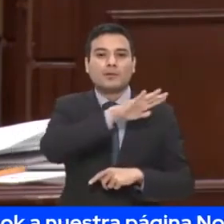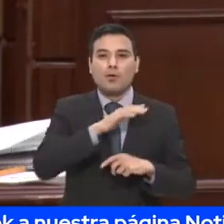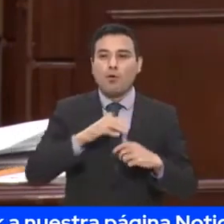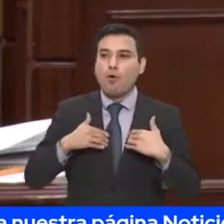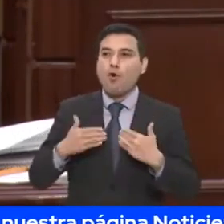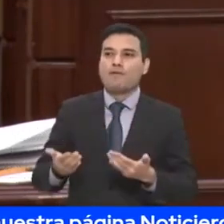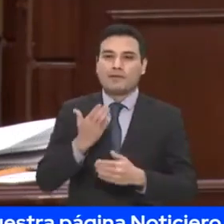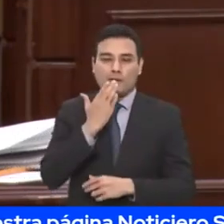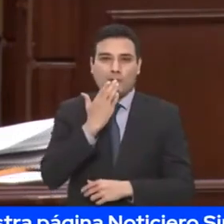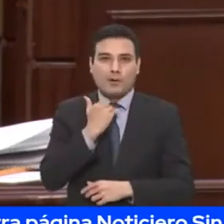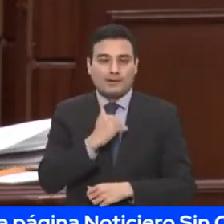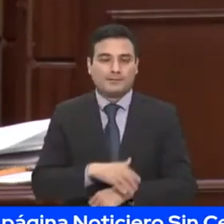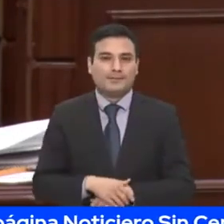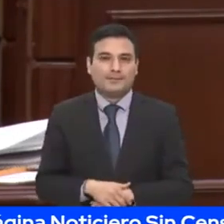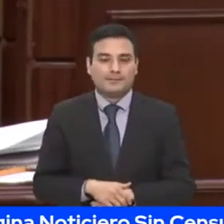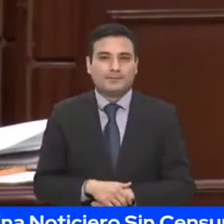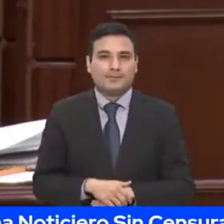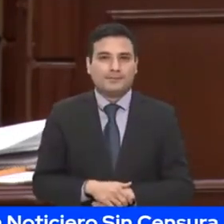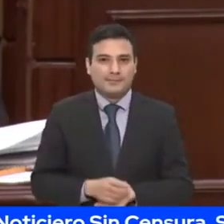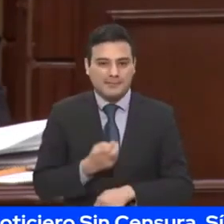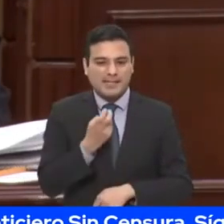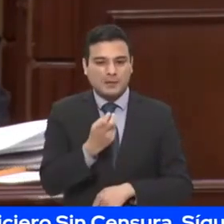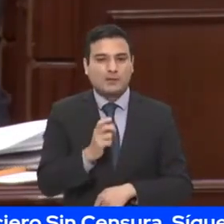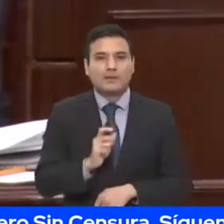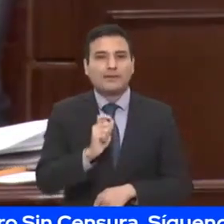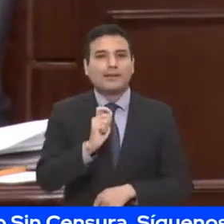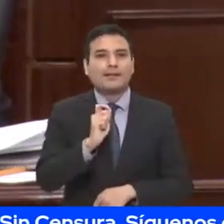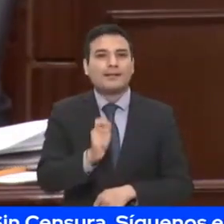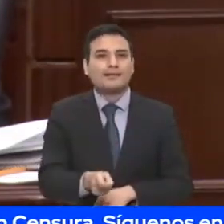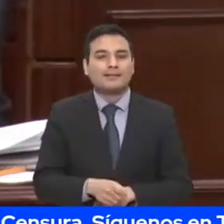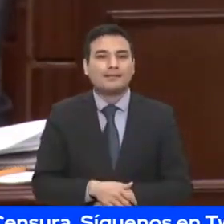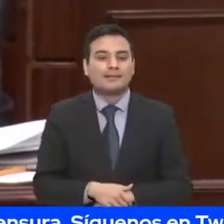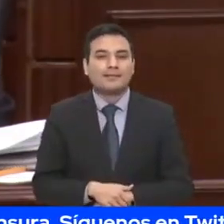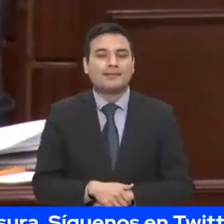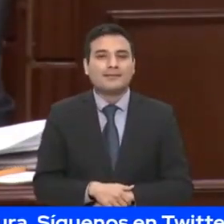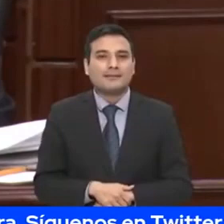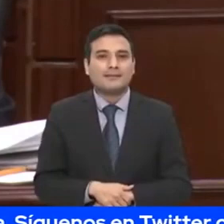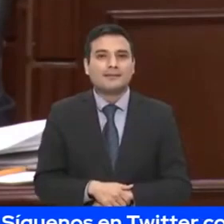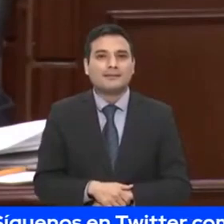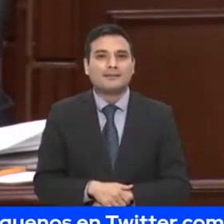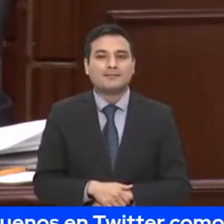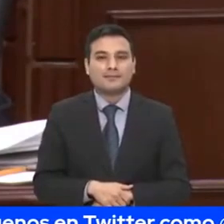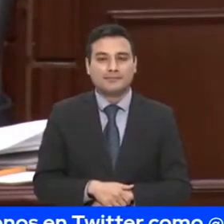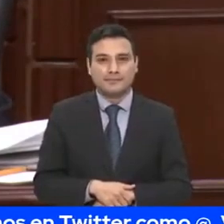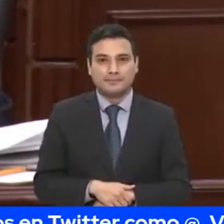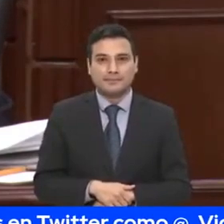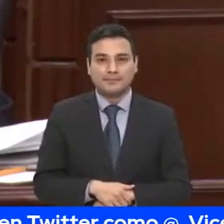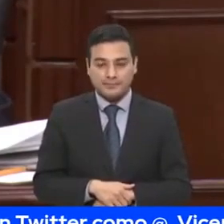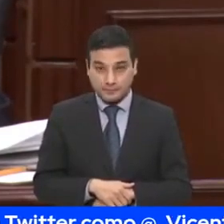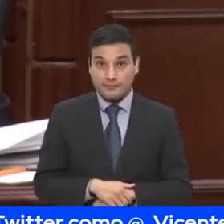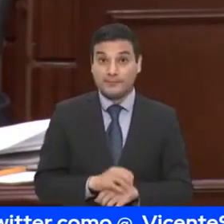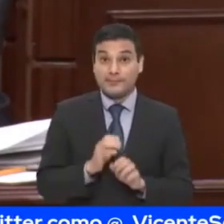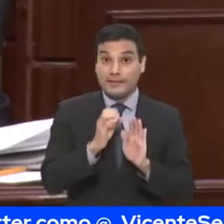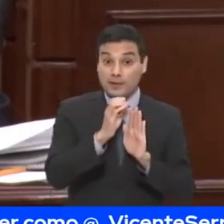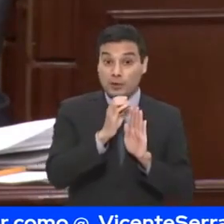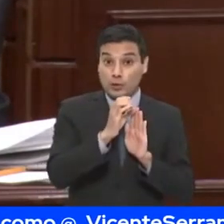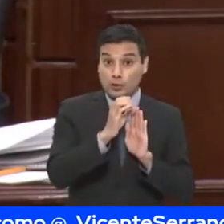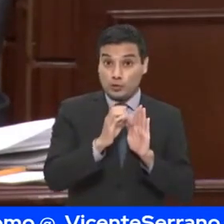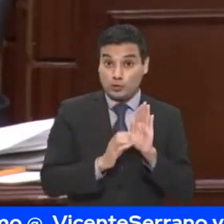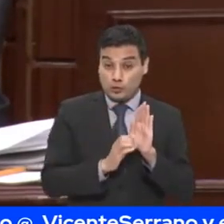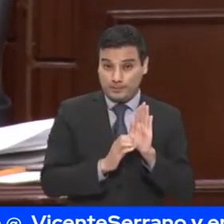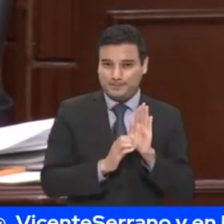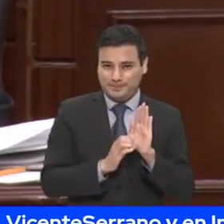decir y se traduce en la interpretación literal del apartado constitucional